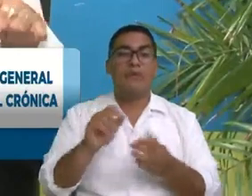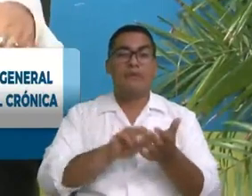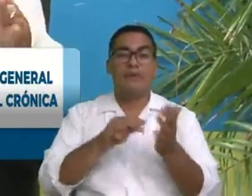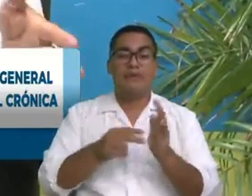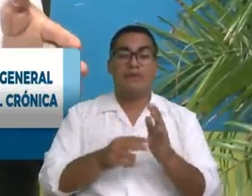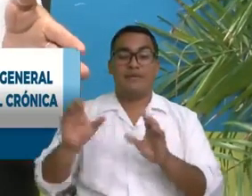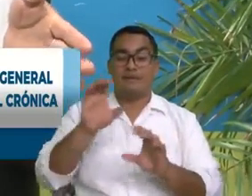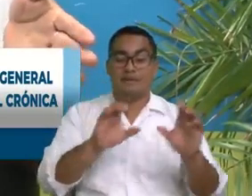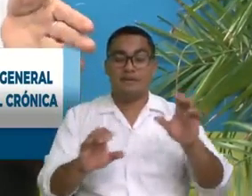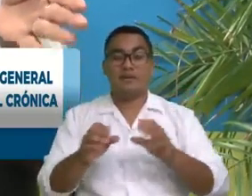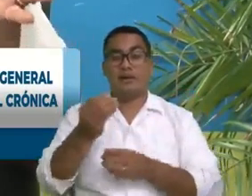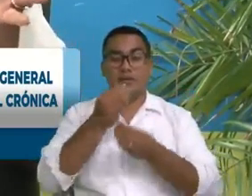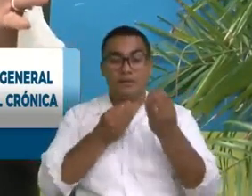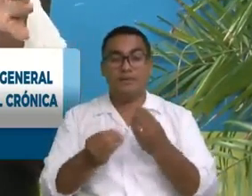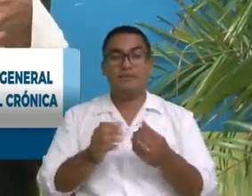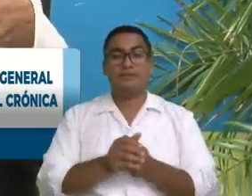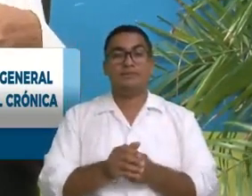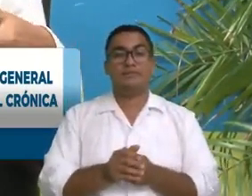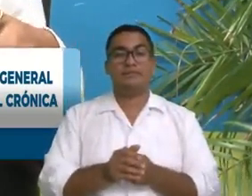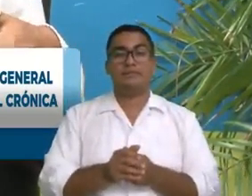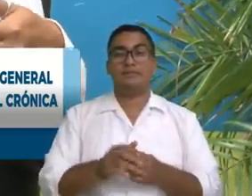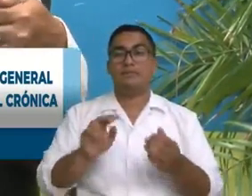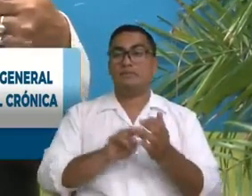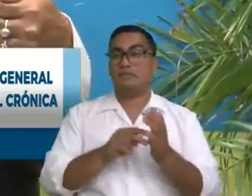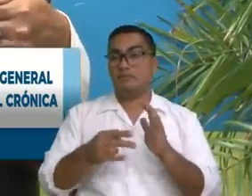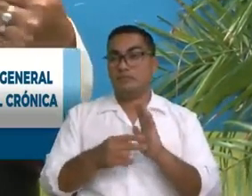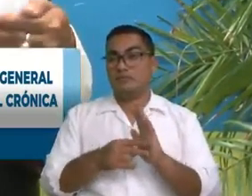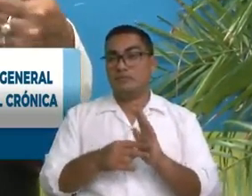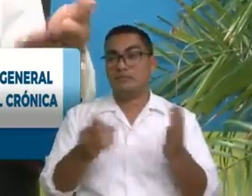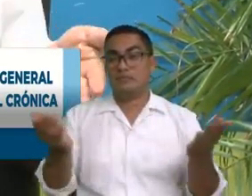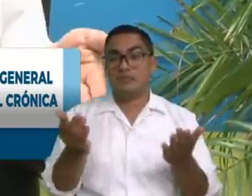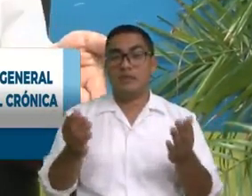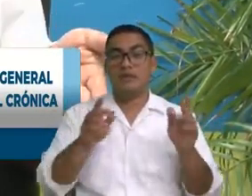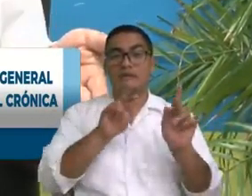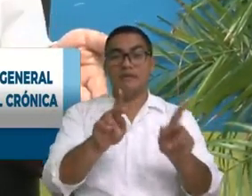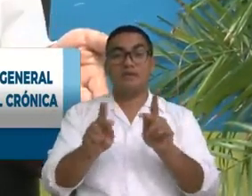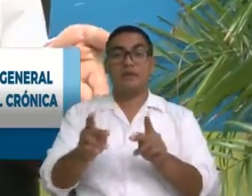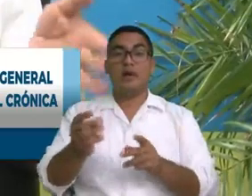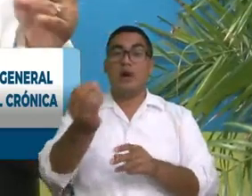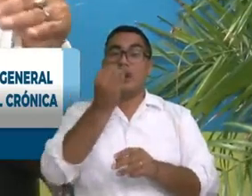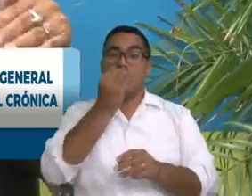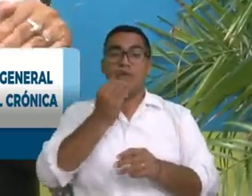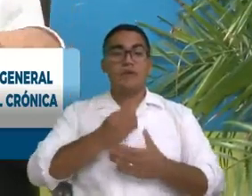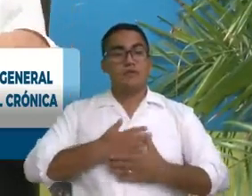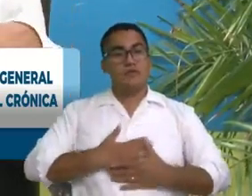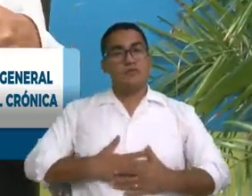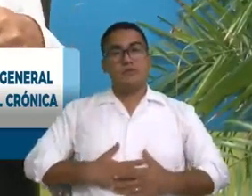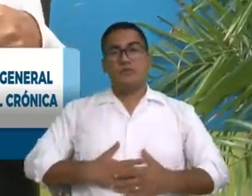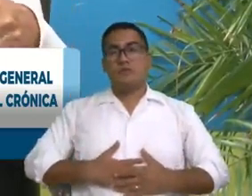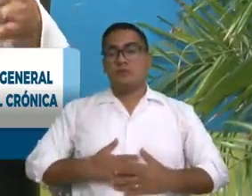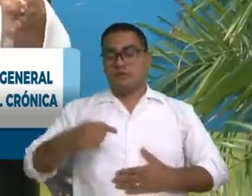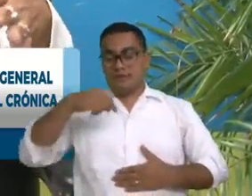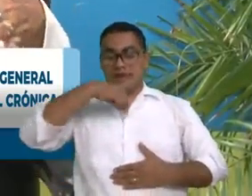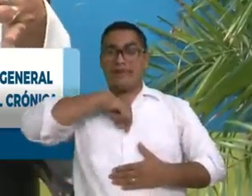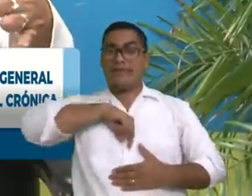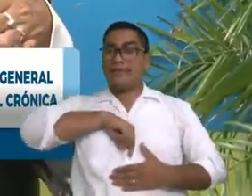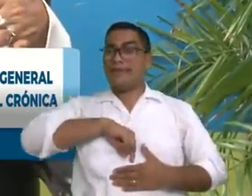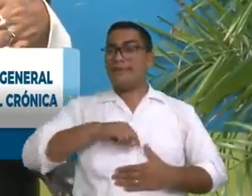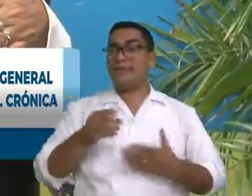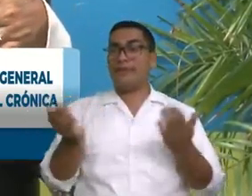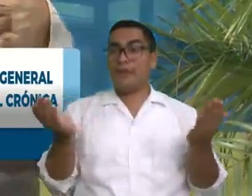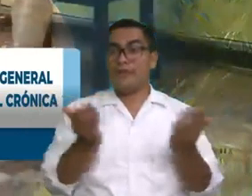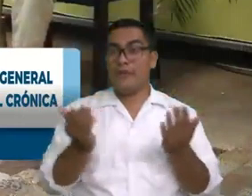nutrición. Nutrición es el comportamiento de los alimentos en el organismo, ¿verdad? Así, y